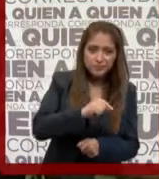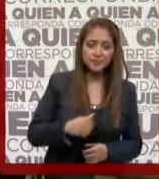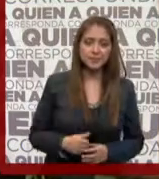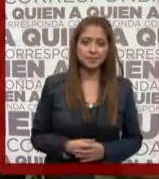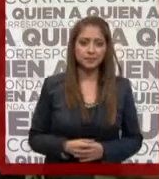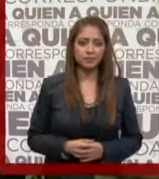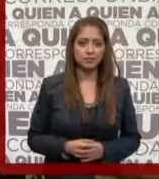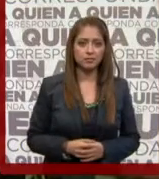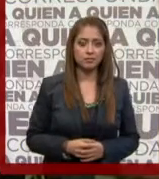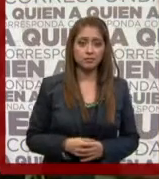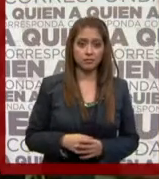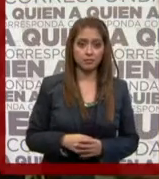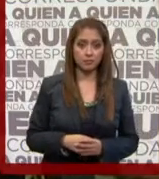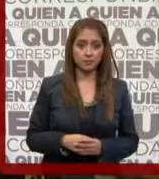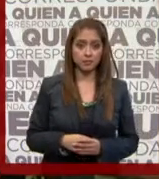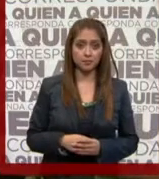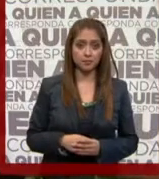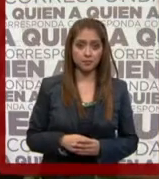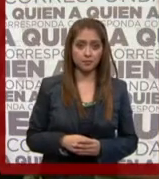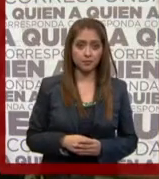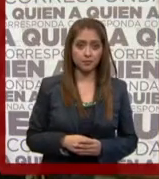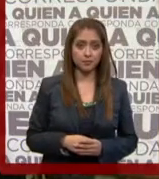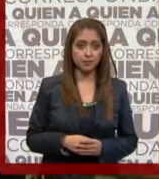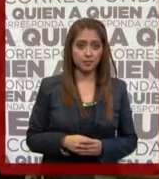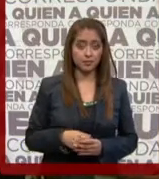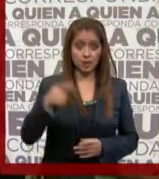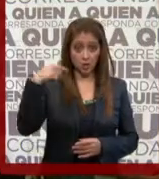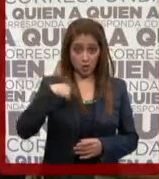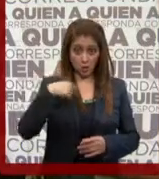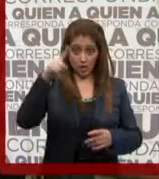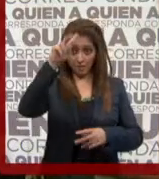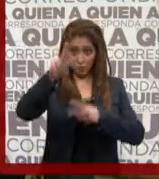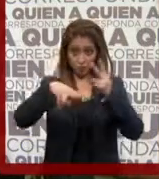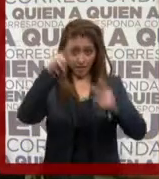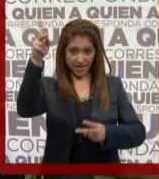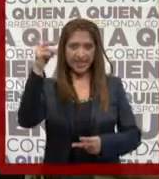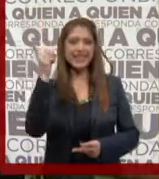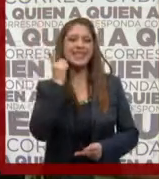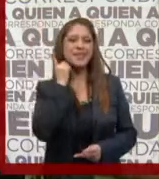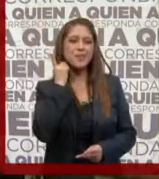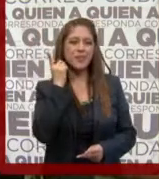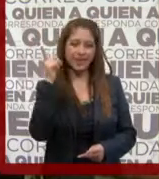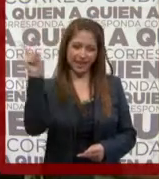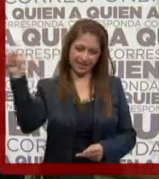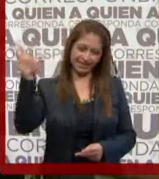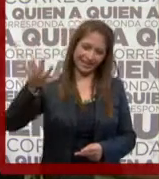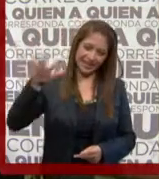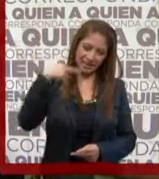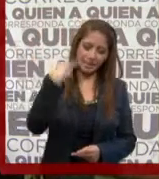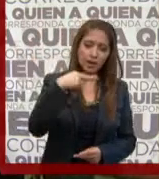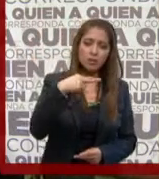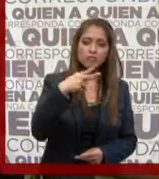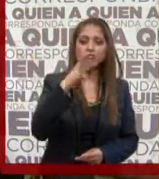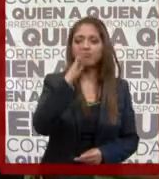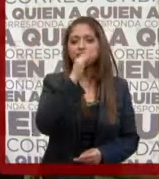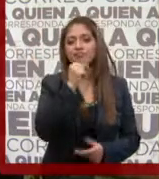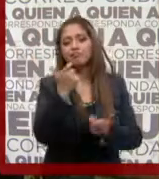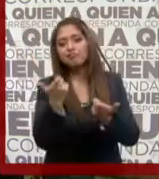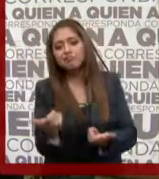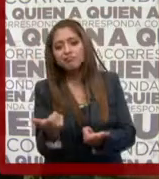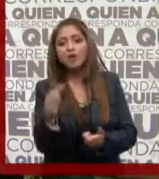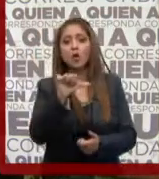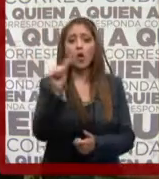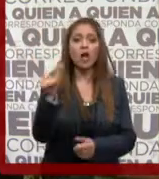pidiendo apoyo a los diputados de Tierra Blanca y todos me dicen que no tienen presupuesto, luego unos lucran con